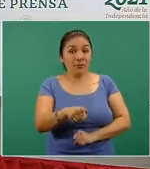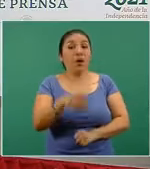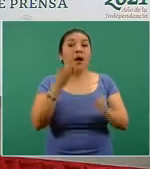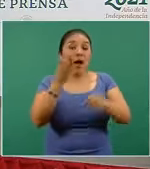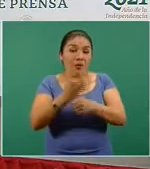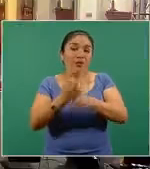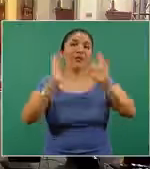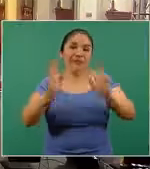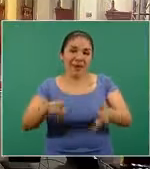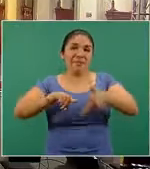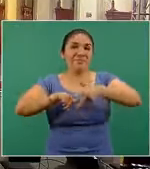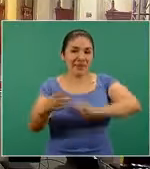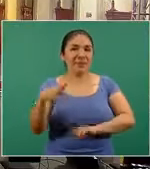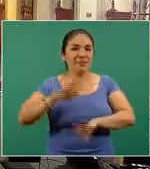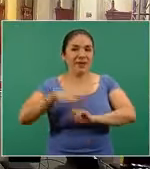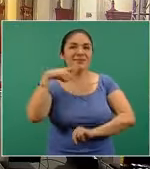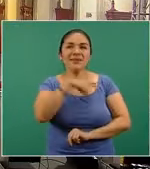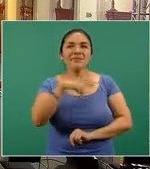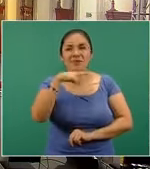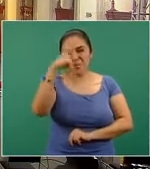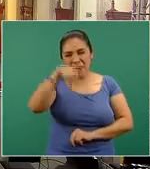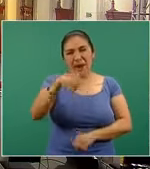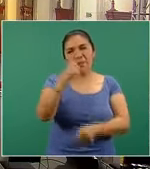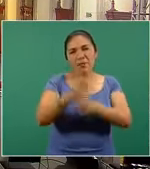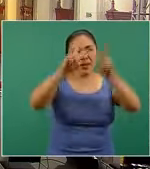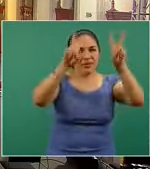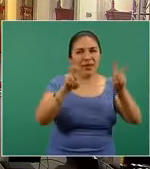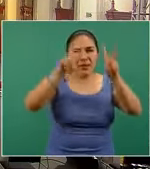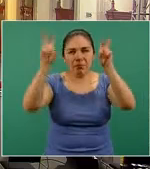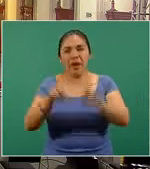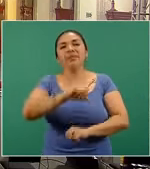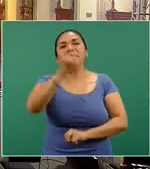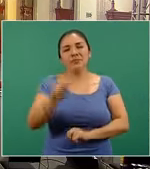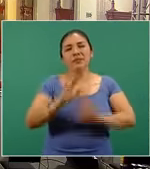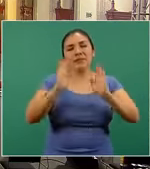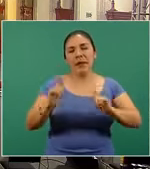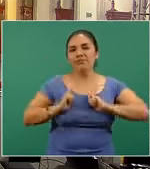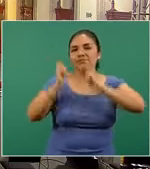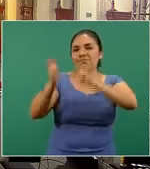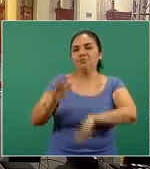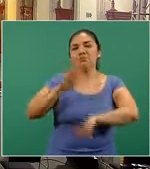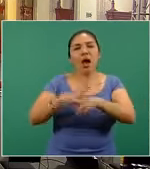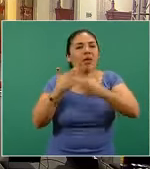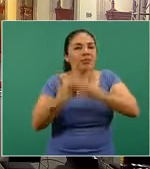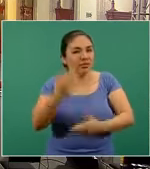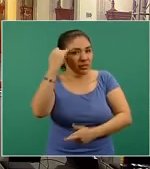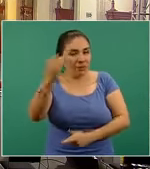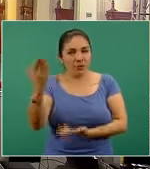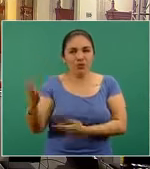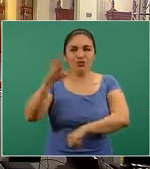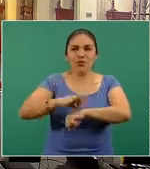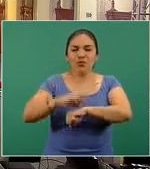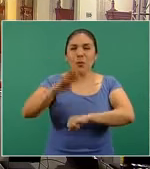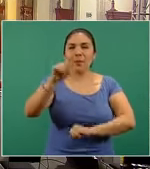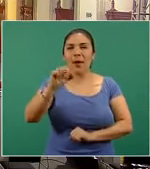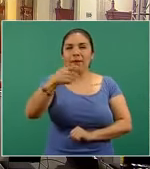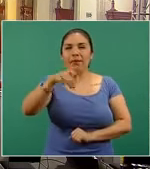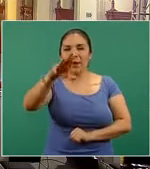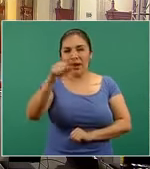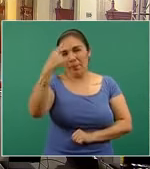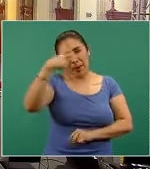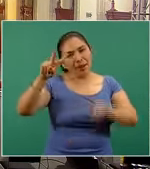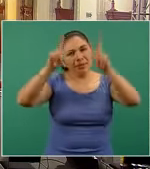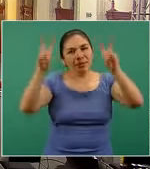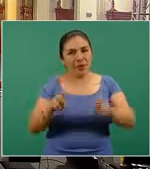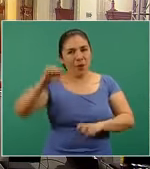a iniciar rápidamente con las primeras partes para poder dar también tiempo suficiente al doctor Barquera con el